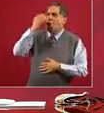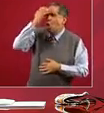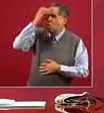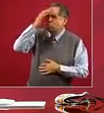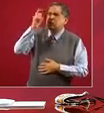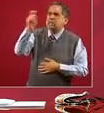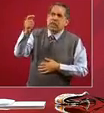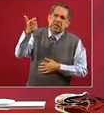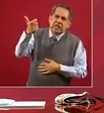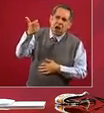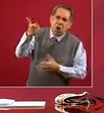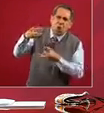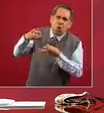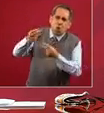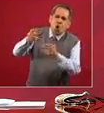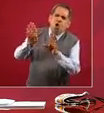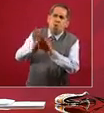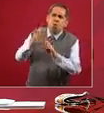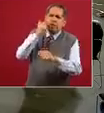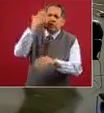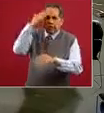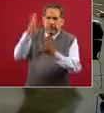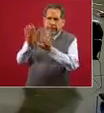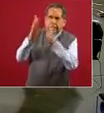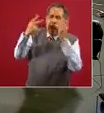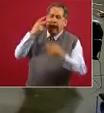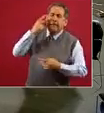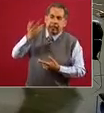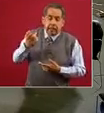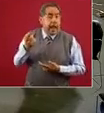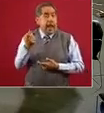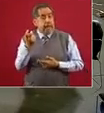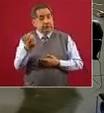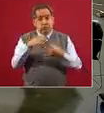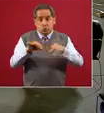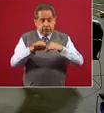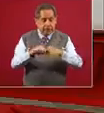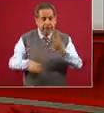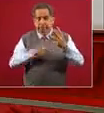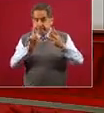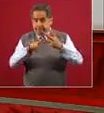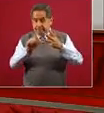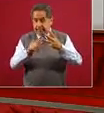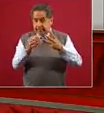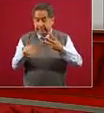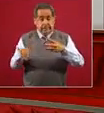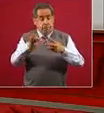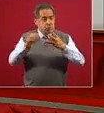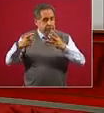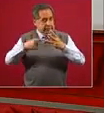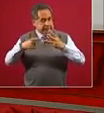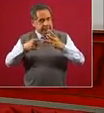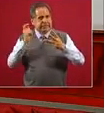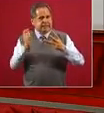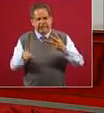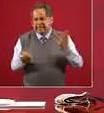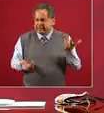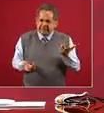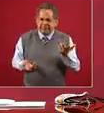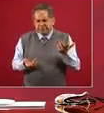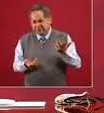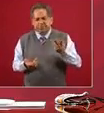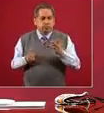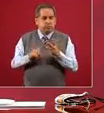en qué se gastan los recursos de las cuotas sindicales. Y una también que es muy importante tiene que ver con